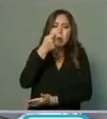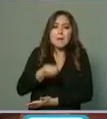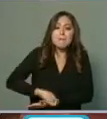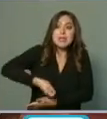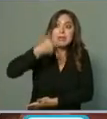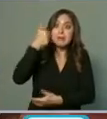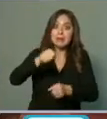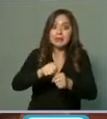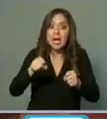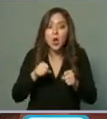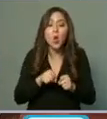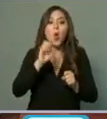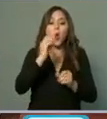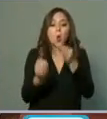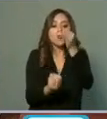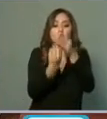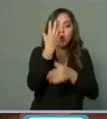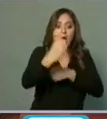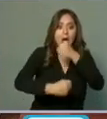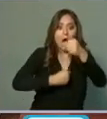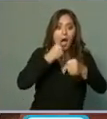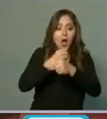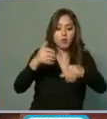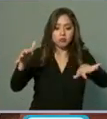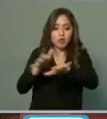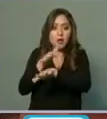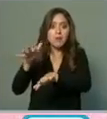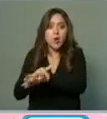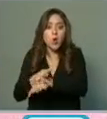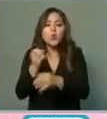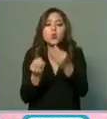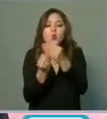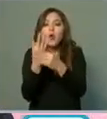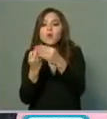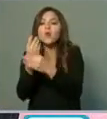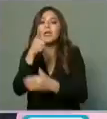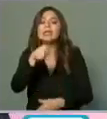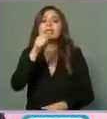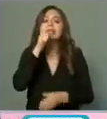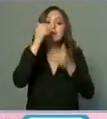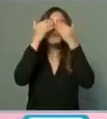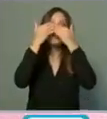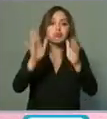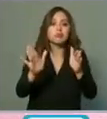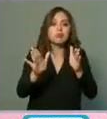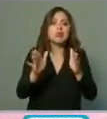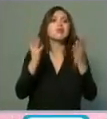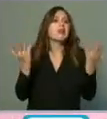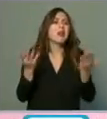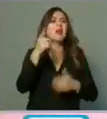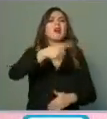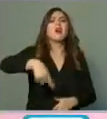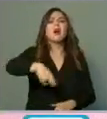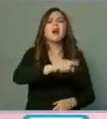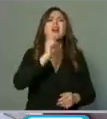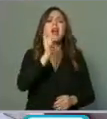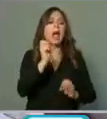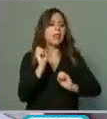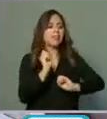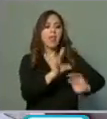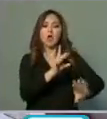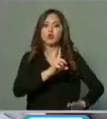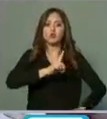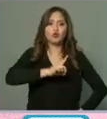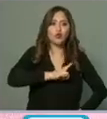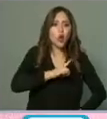o pasaba de grado, entrabas a una nueva aventura. Creo que vale la pena no dejarles esta oportunidad. Tienen